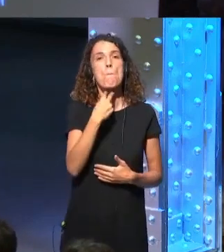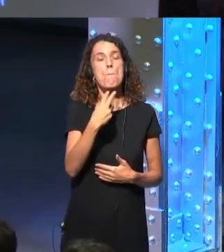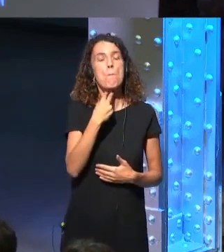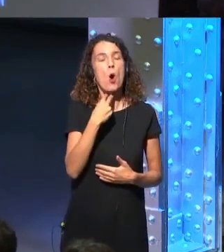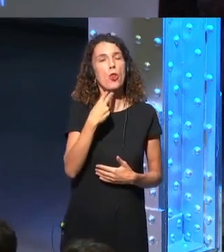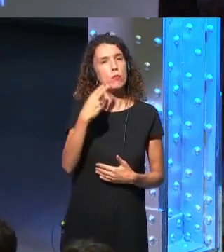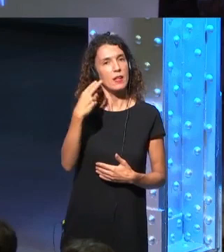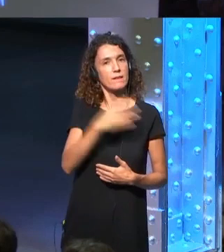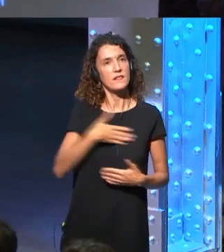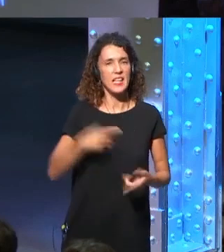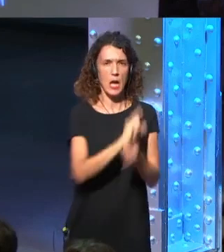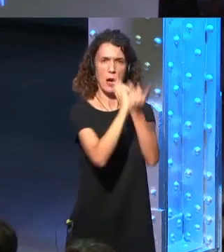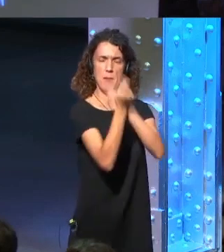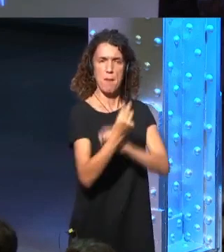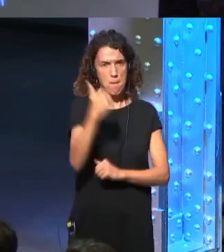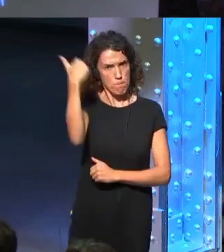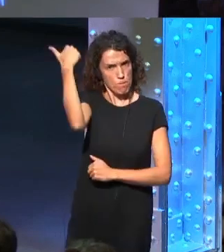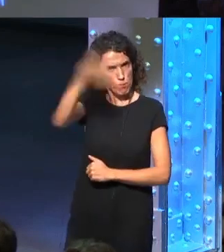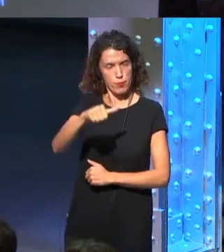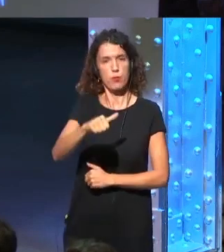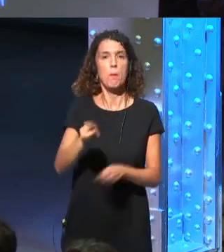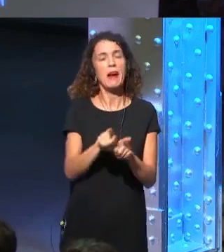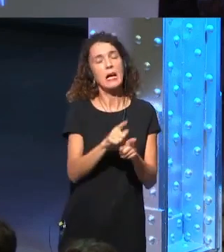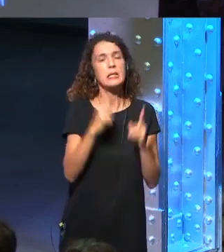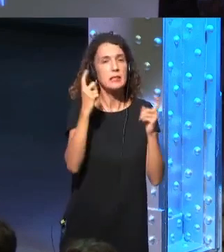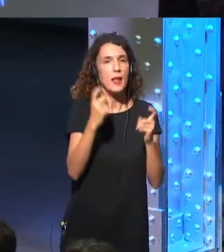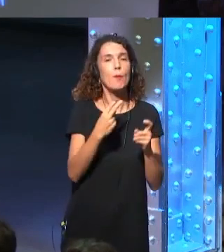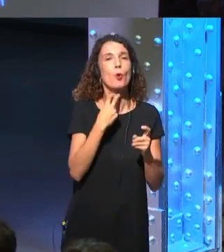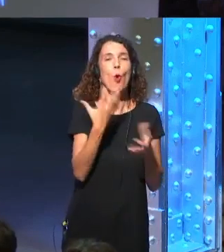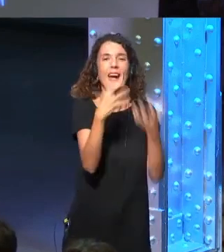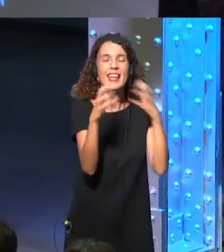fuerte, más varonil, para que no pareciera que estaba gritando o llorando.